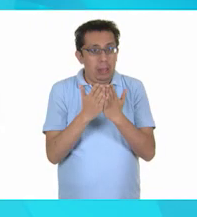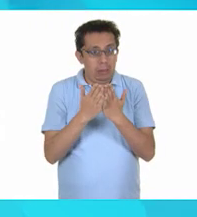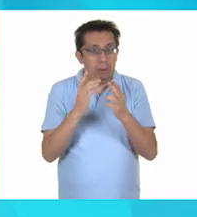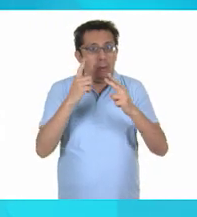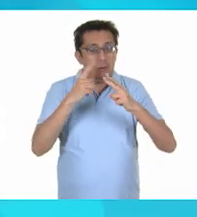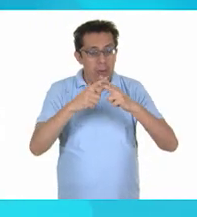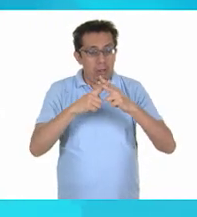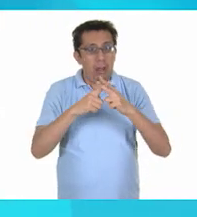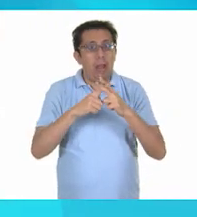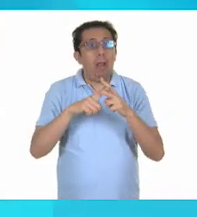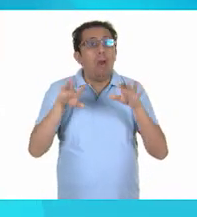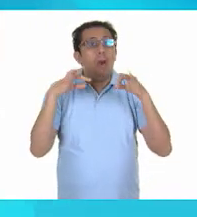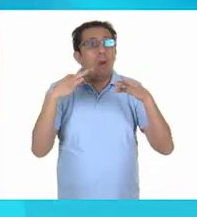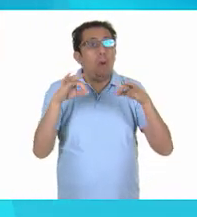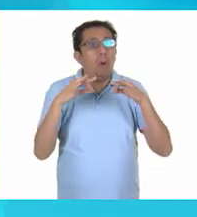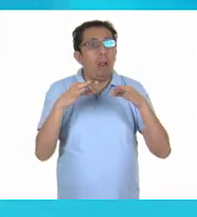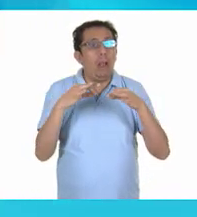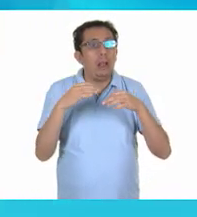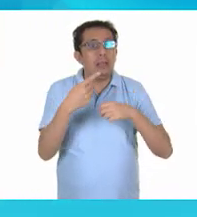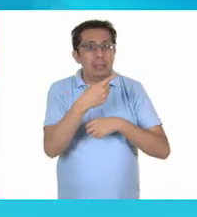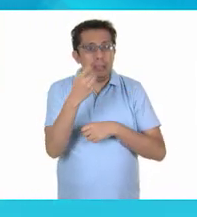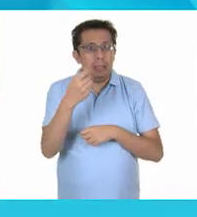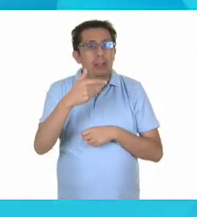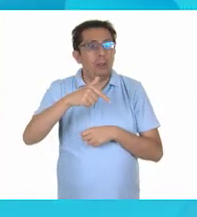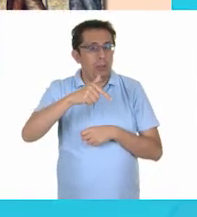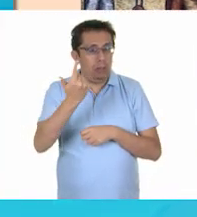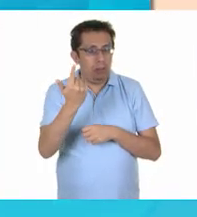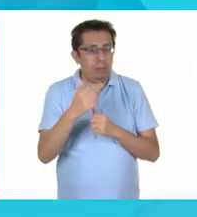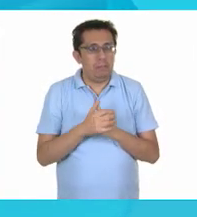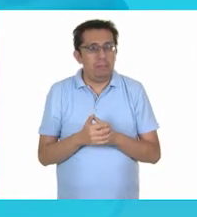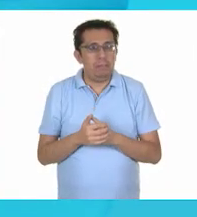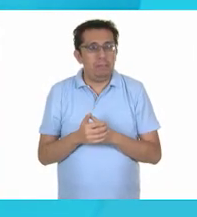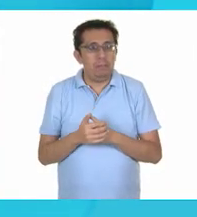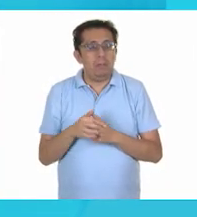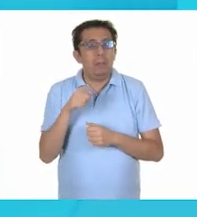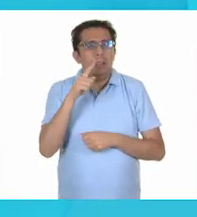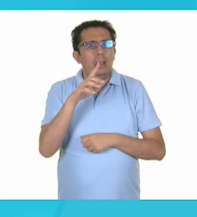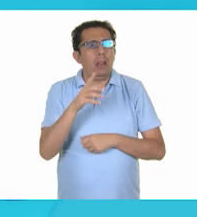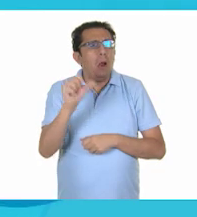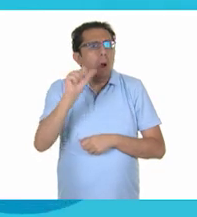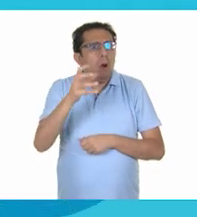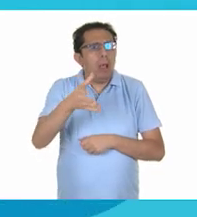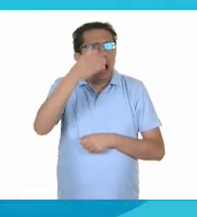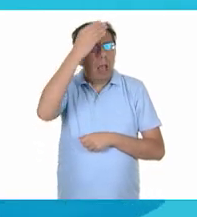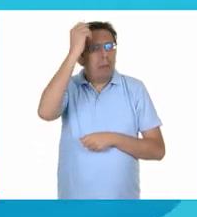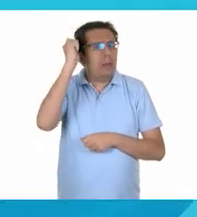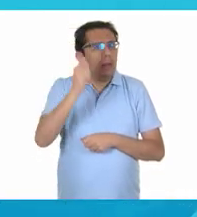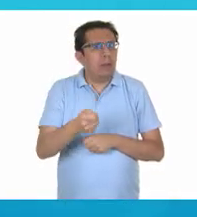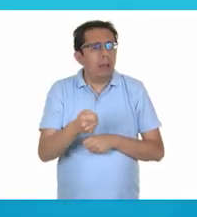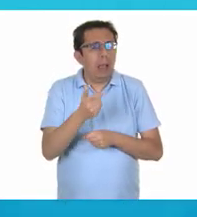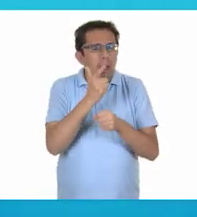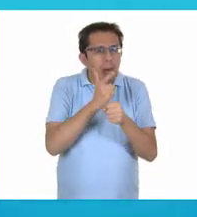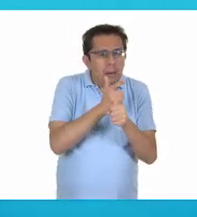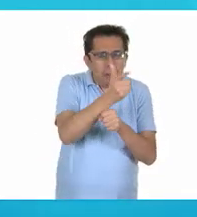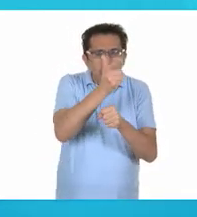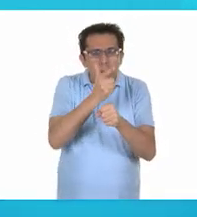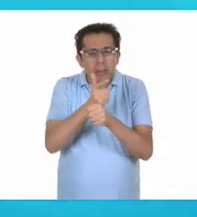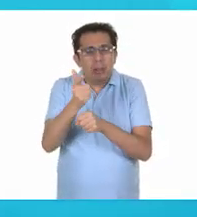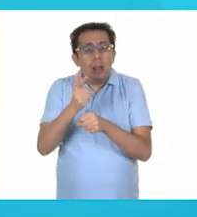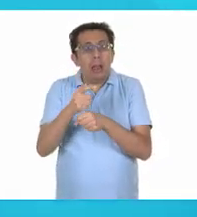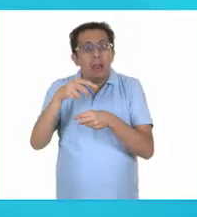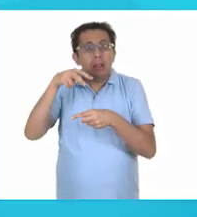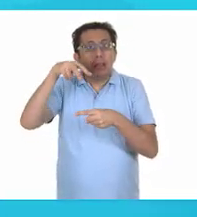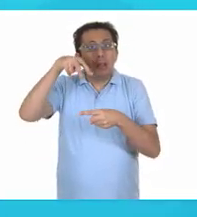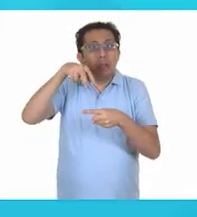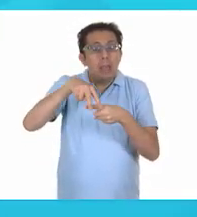matemáticas y lo abran en la página número 112. ¿Qué vamos a aprender? Vamos a identificar los